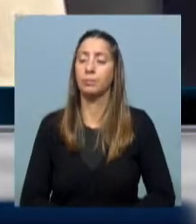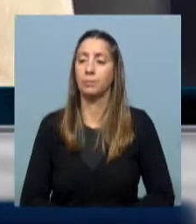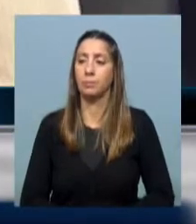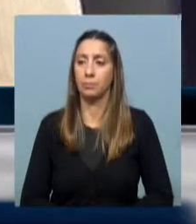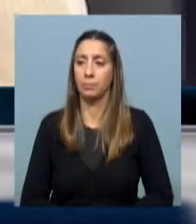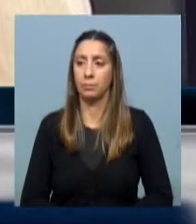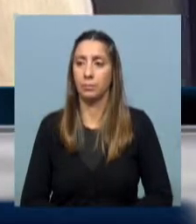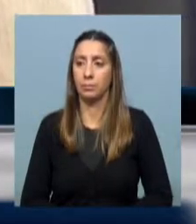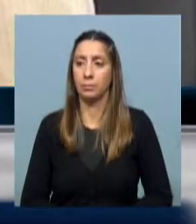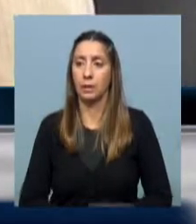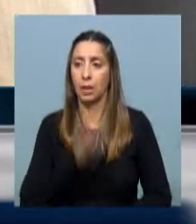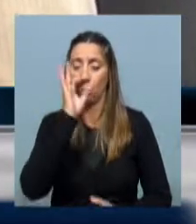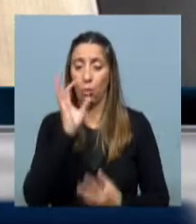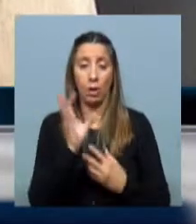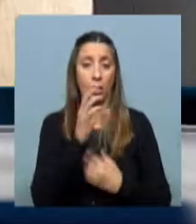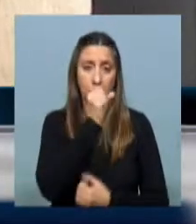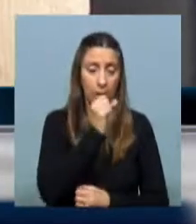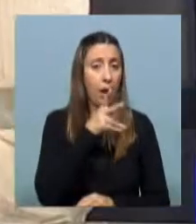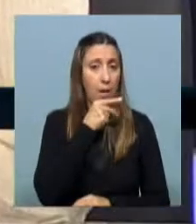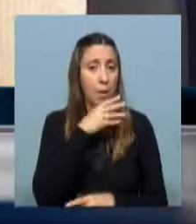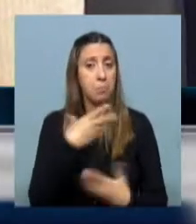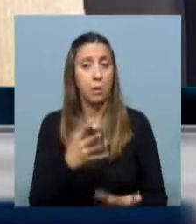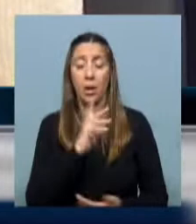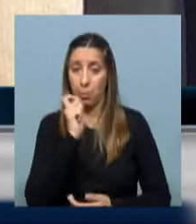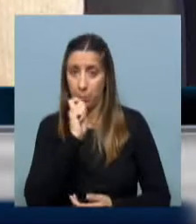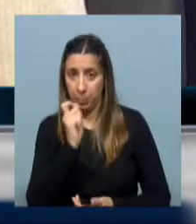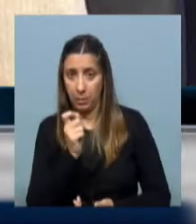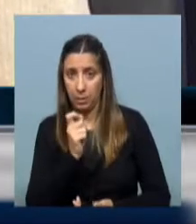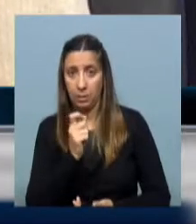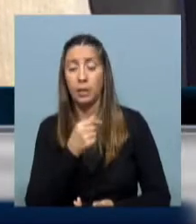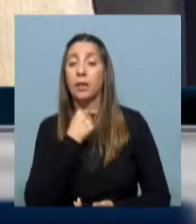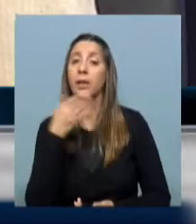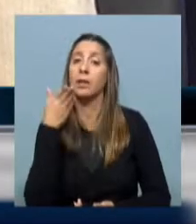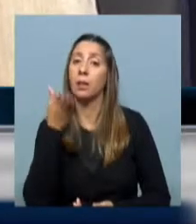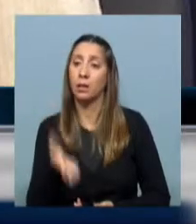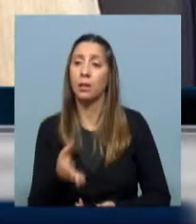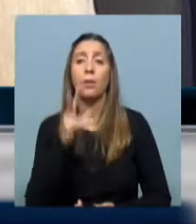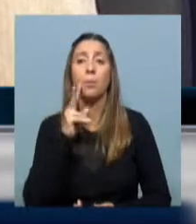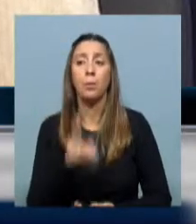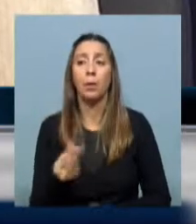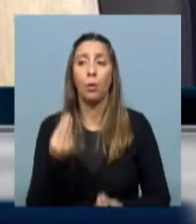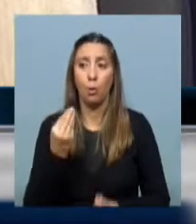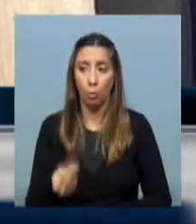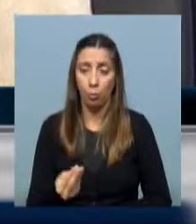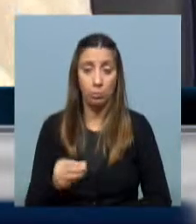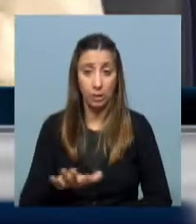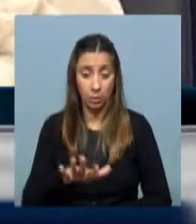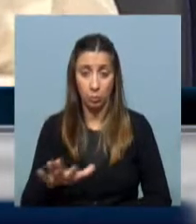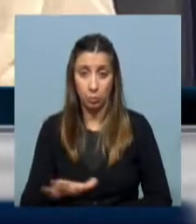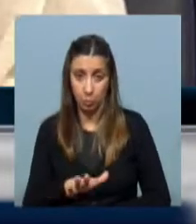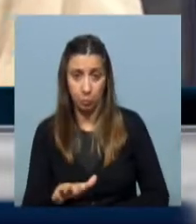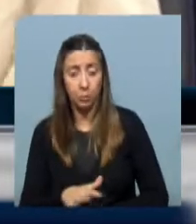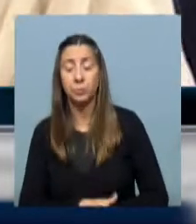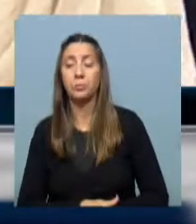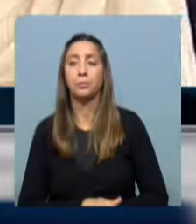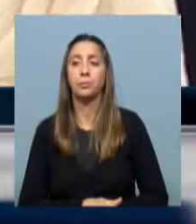mire, nunca se ocultó nada, porque el periodismo y el periodista que quería ir a ver cómo estaban los incendios